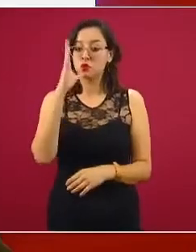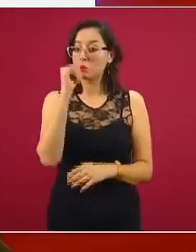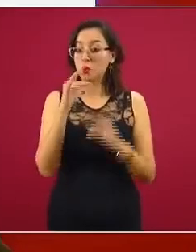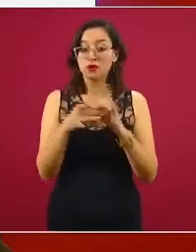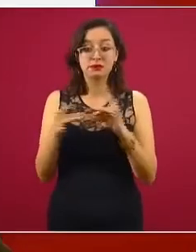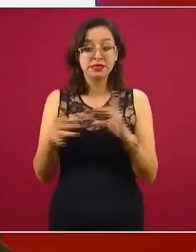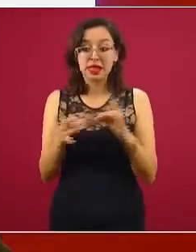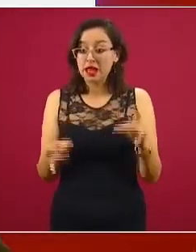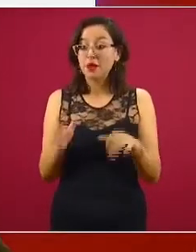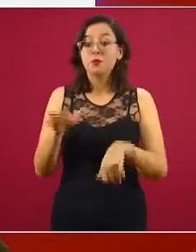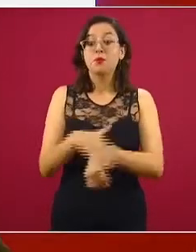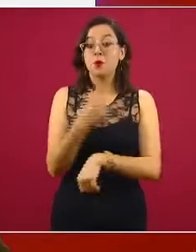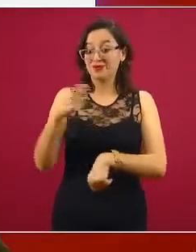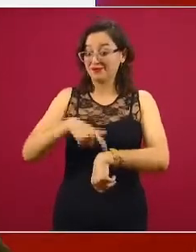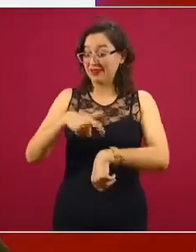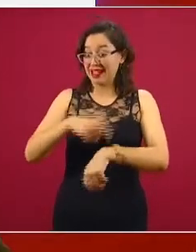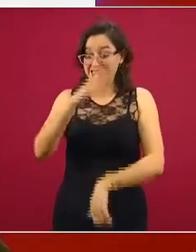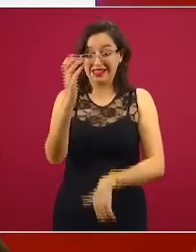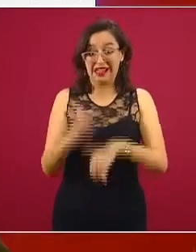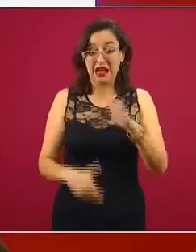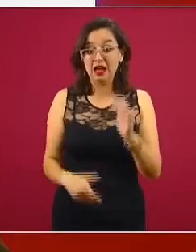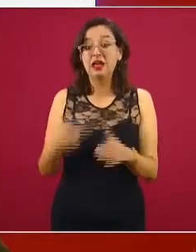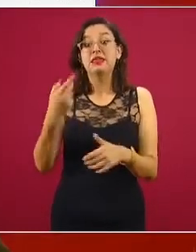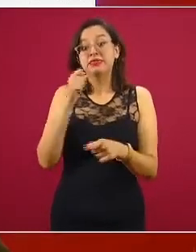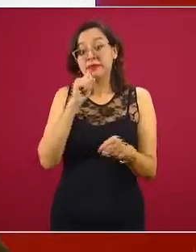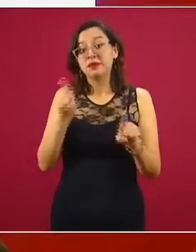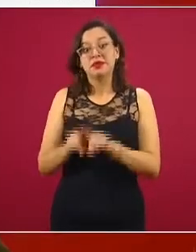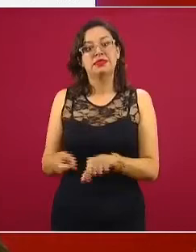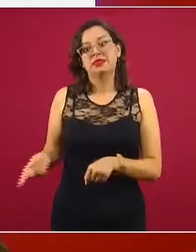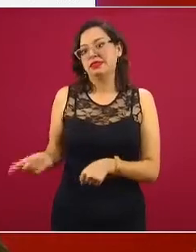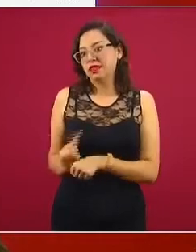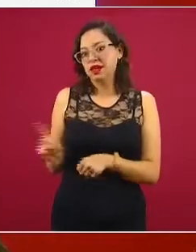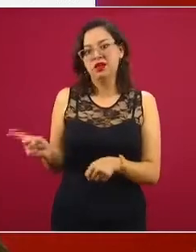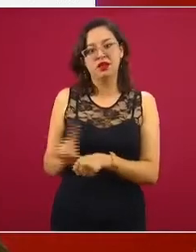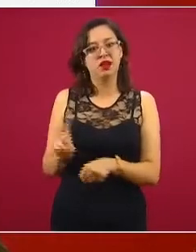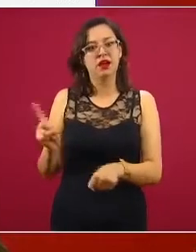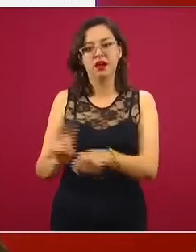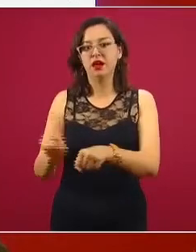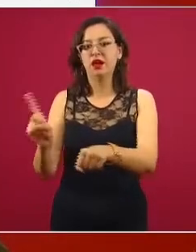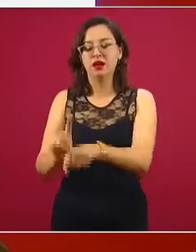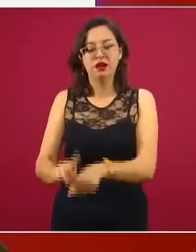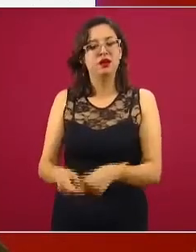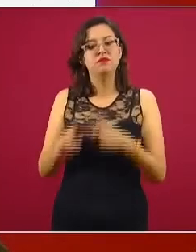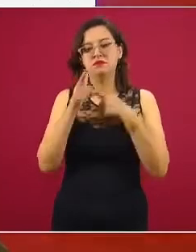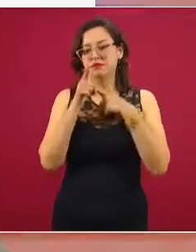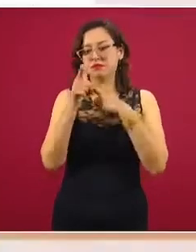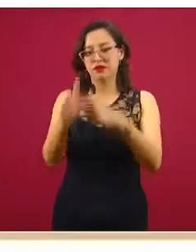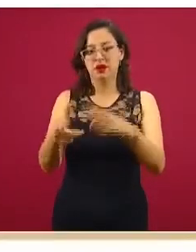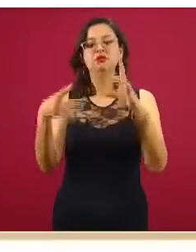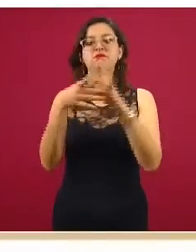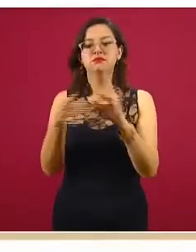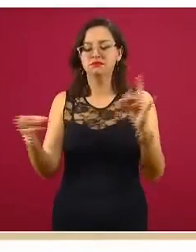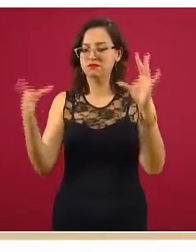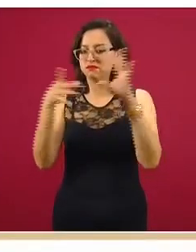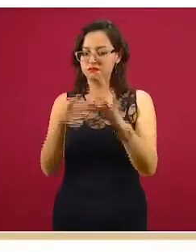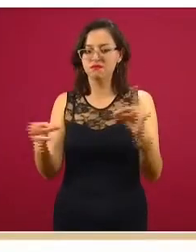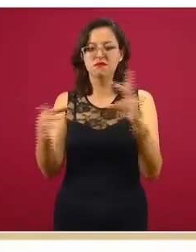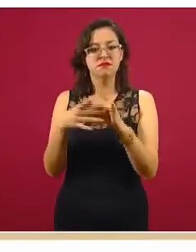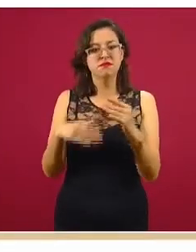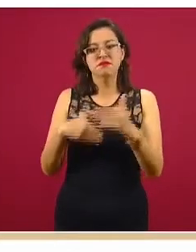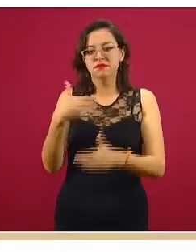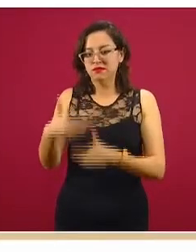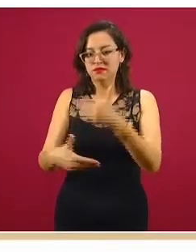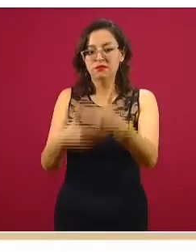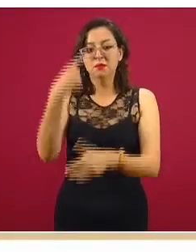quedan 3 minutos, en segunda porque esto lo hemos estado explicando todos los días desde que empezó la fase 3 y lo seguiremos explicando o comentando para